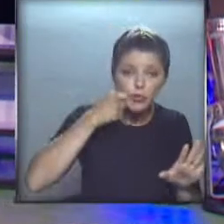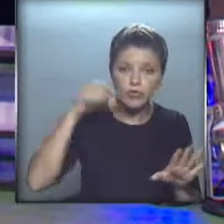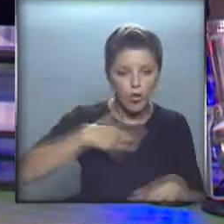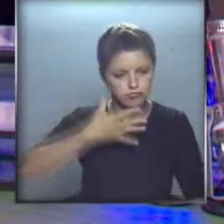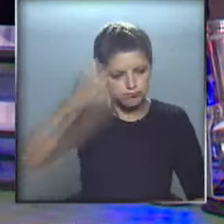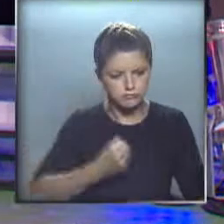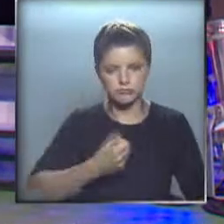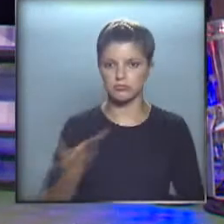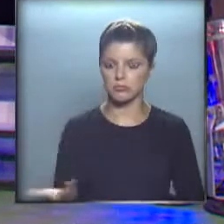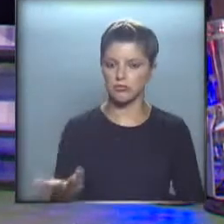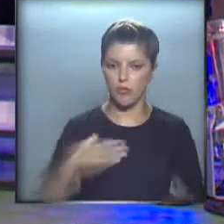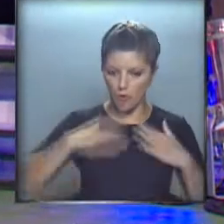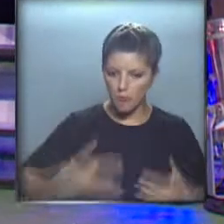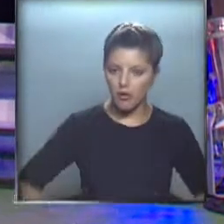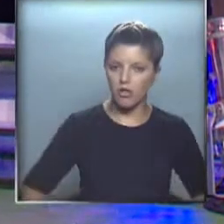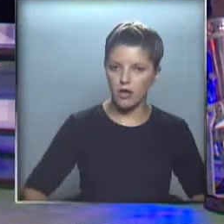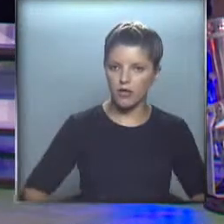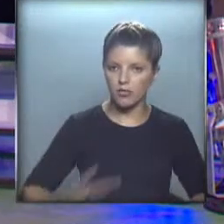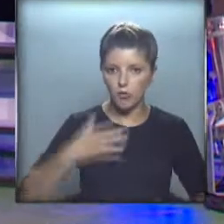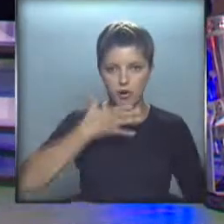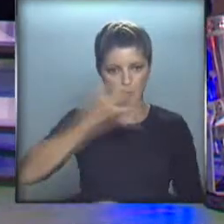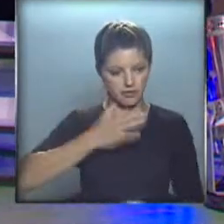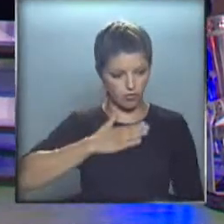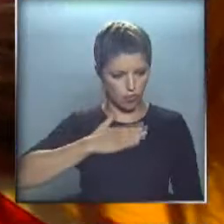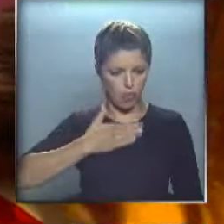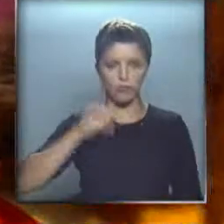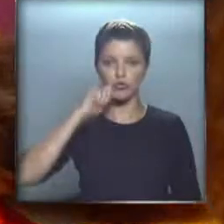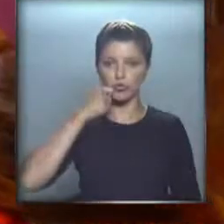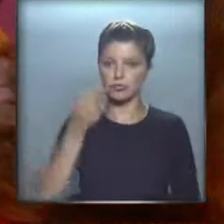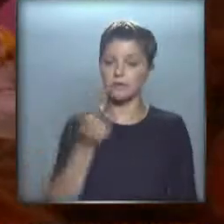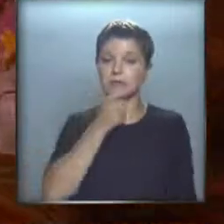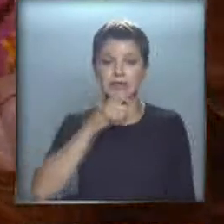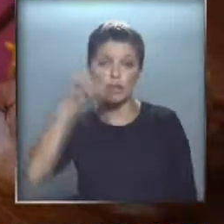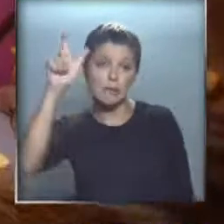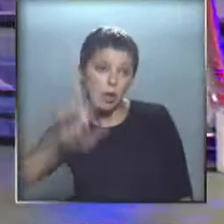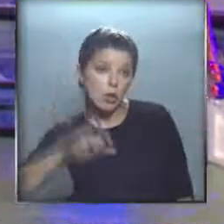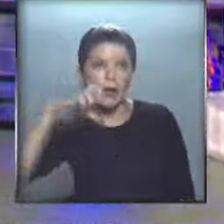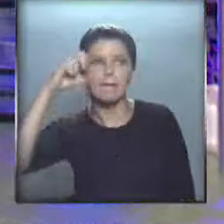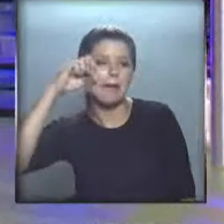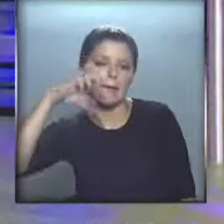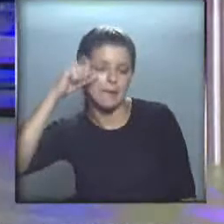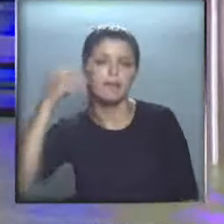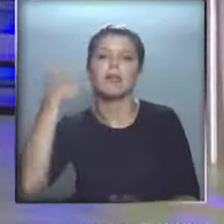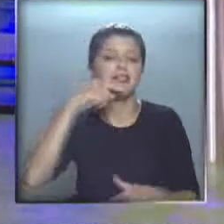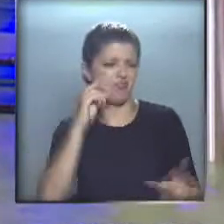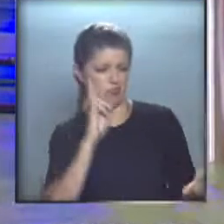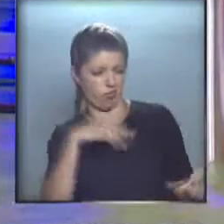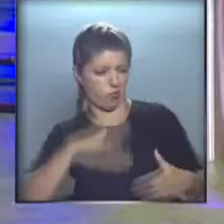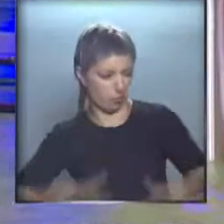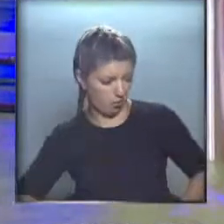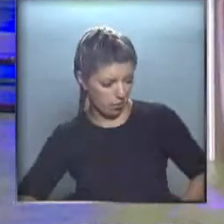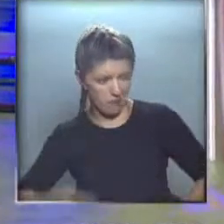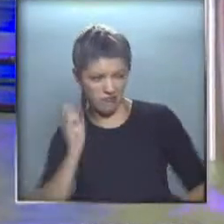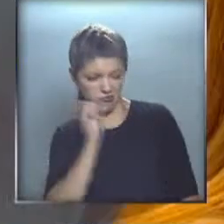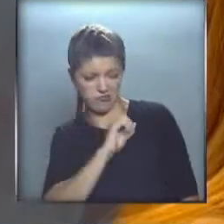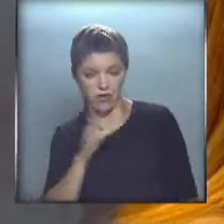defenderlo y usar lo que te gusta y respetar tus propios gustos. O sea, si viene Pepe y te dice, ay, qué feos pantalones, ¿y qué te